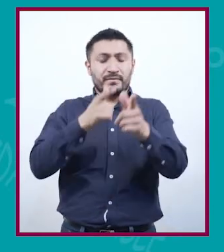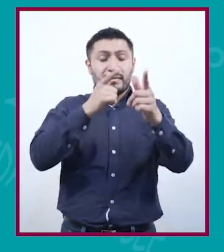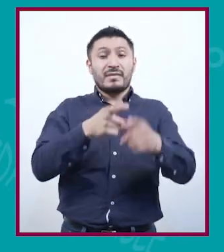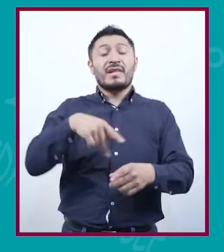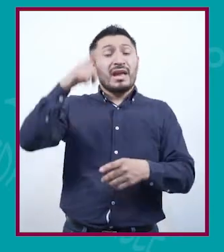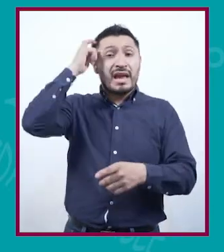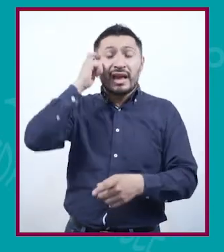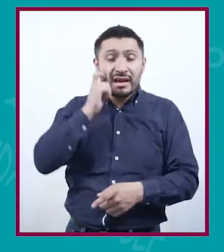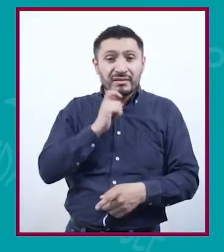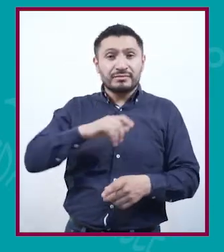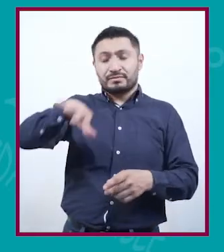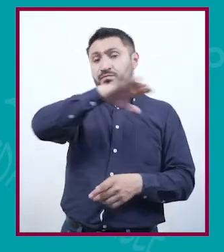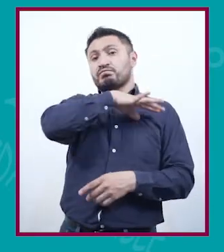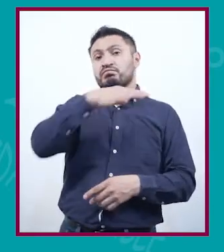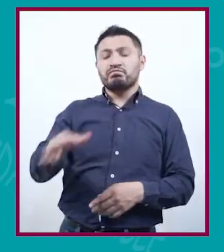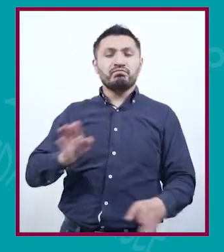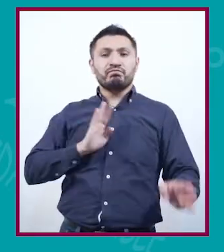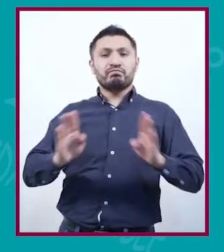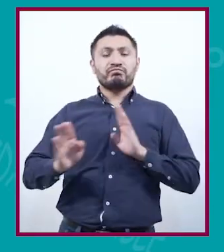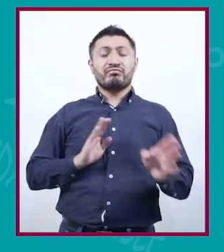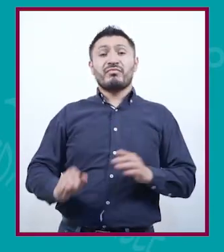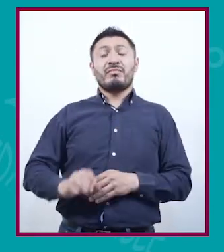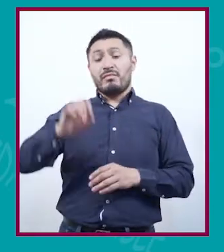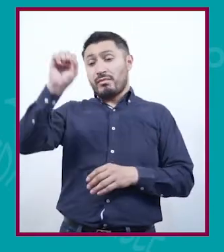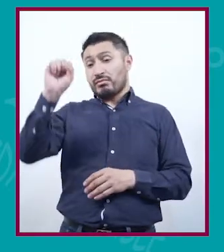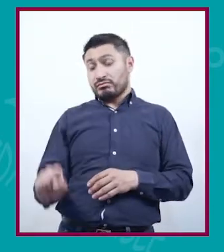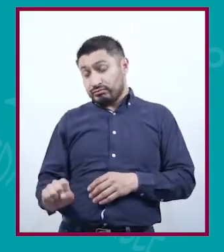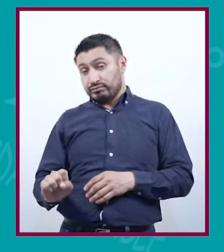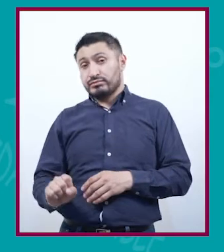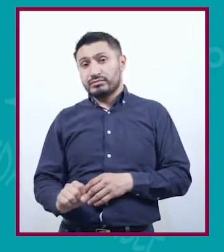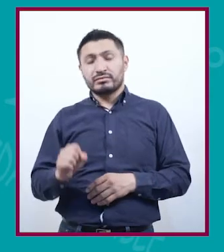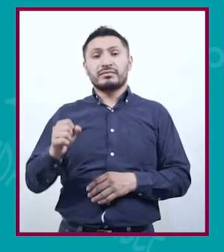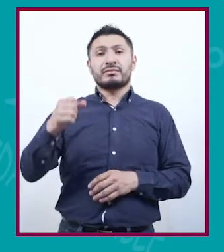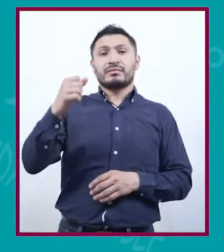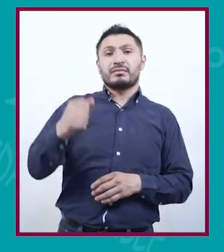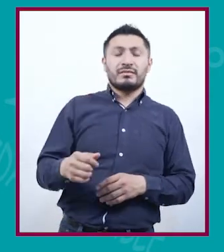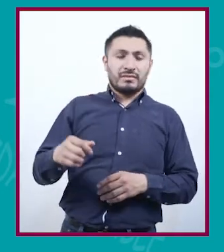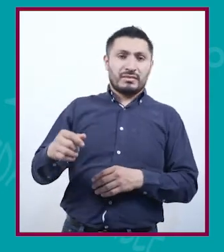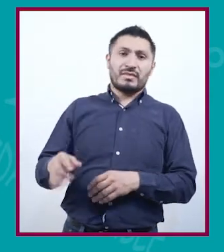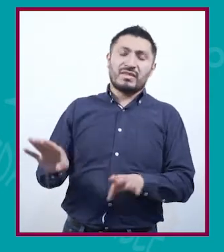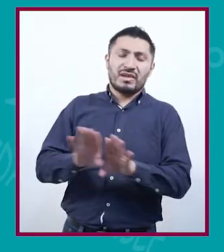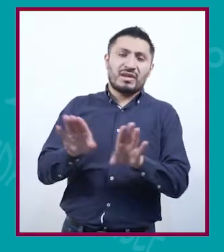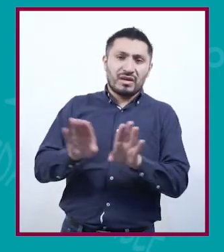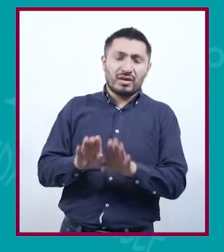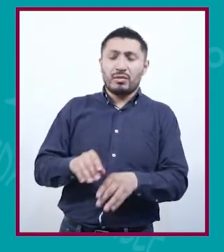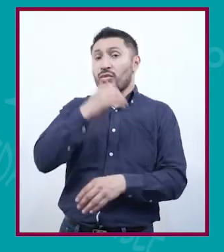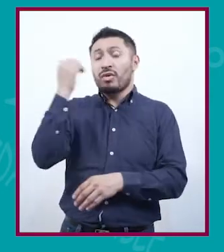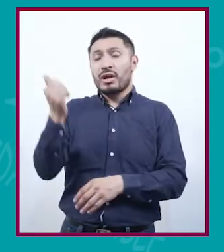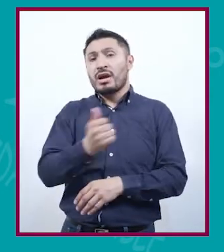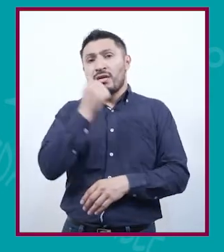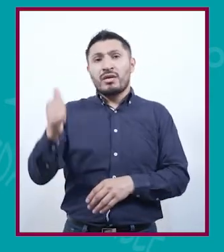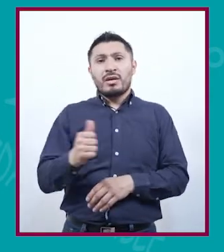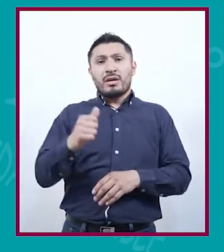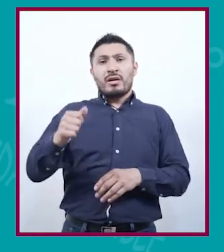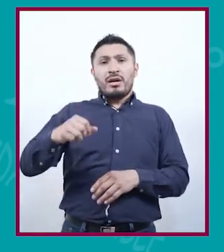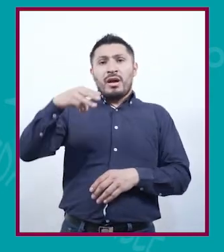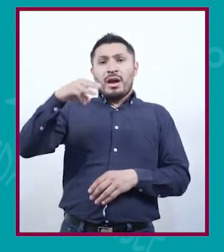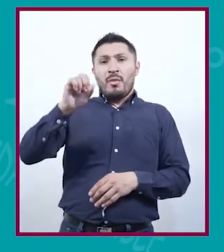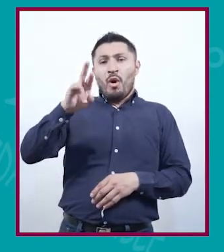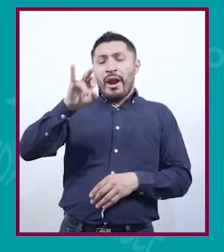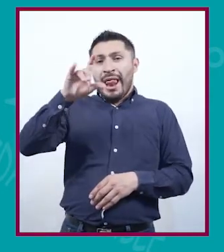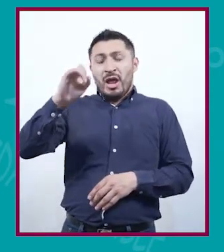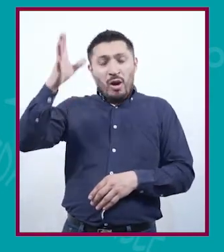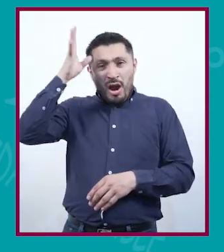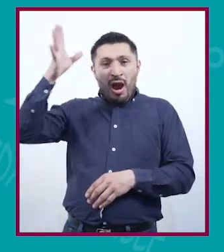que Guerrero era el general del ejército insurgente del sur y sucesor de José María Morelos y Pavón, uno de los